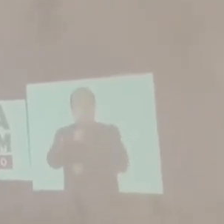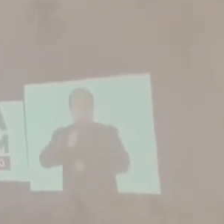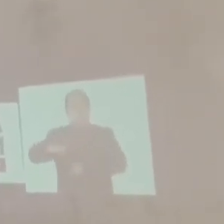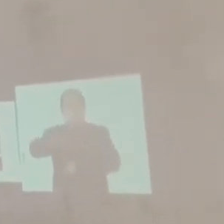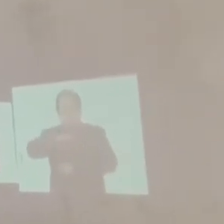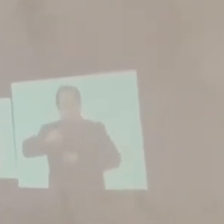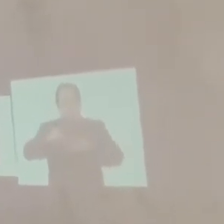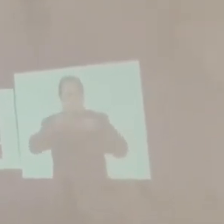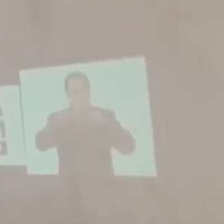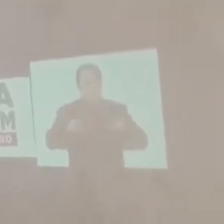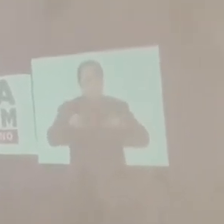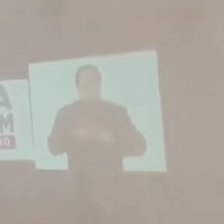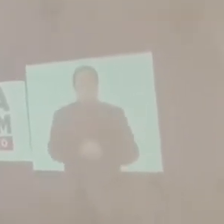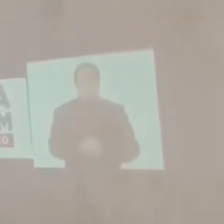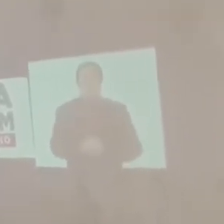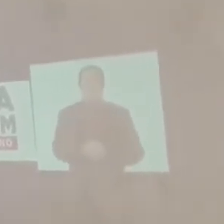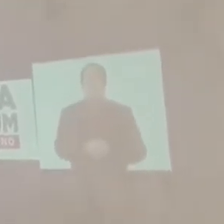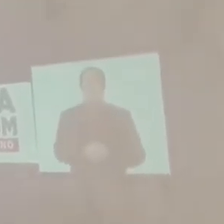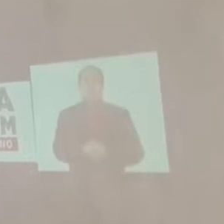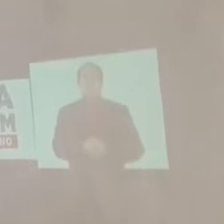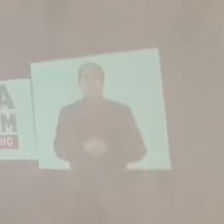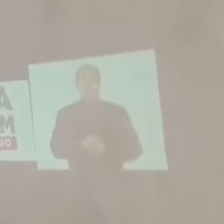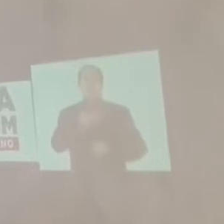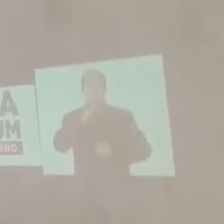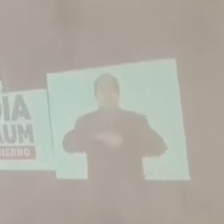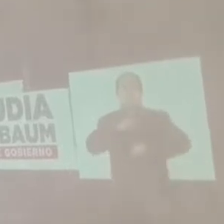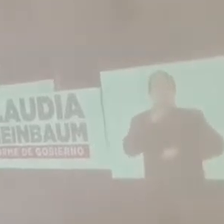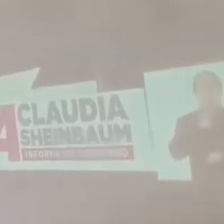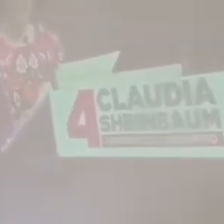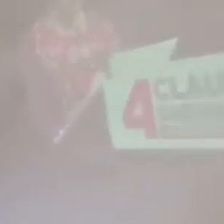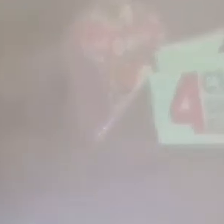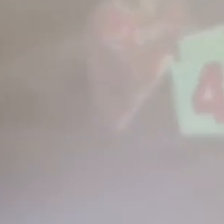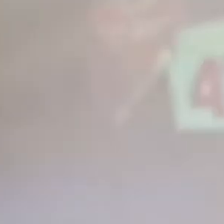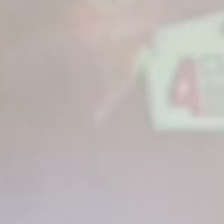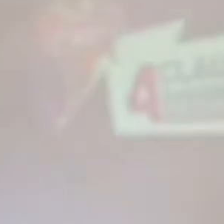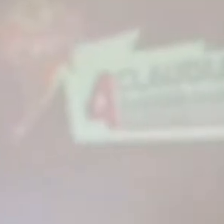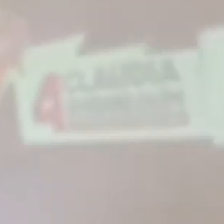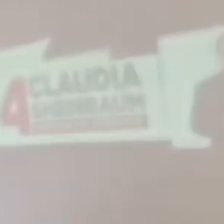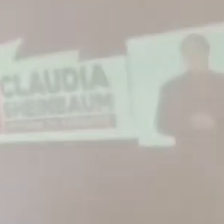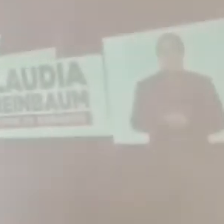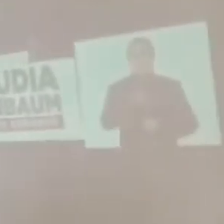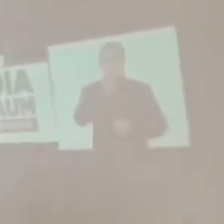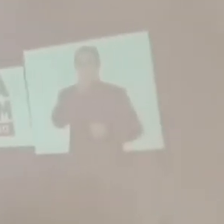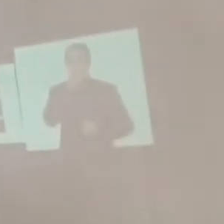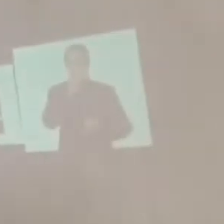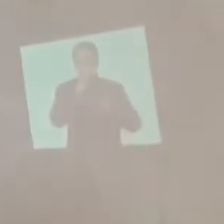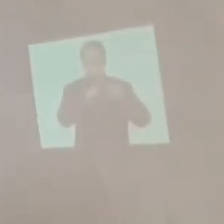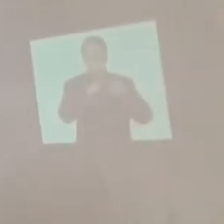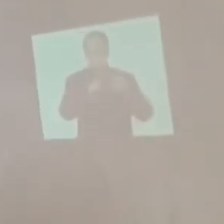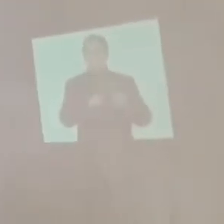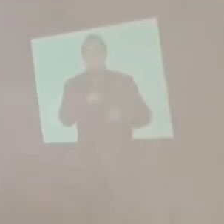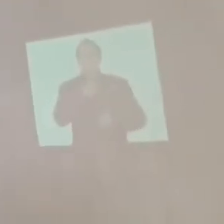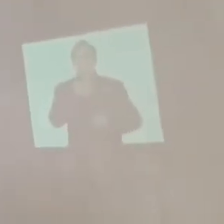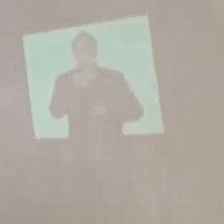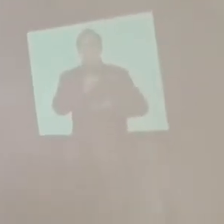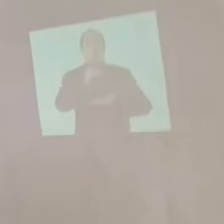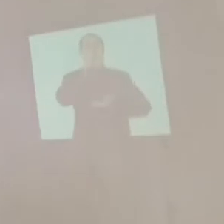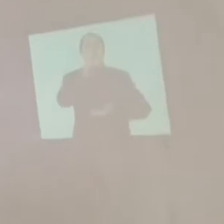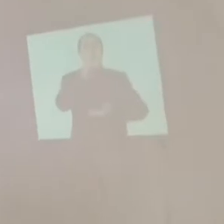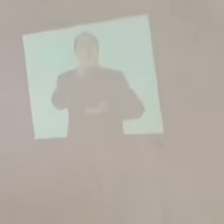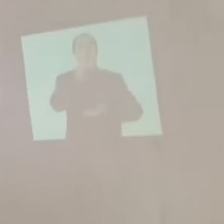zona territorial. En Más y Mejor Policía, destaco el aumento salarial del 9%